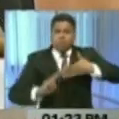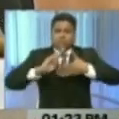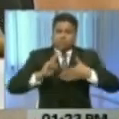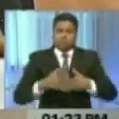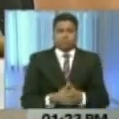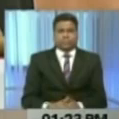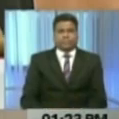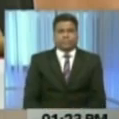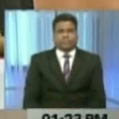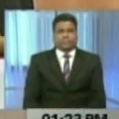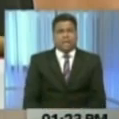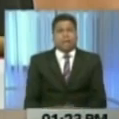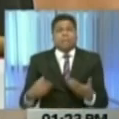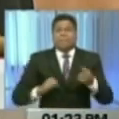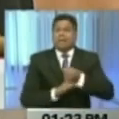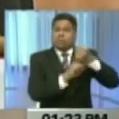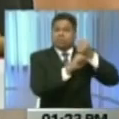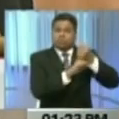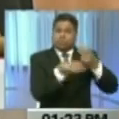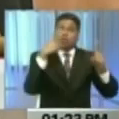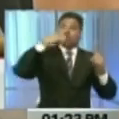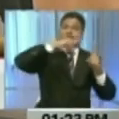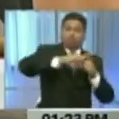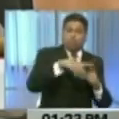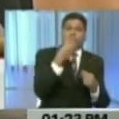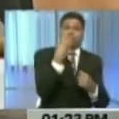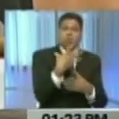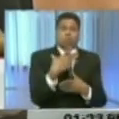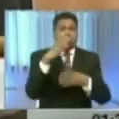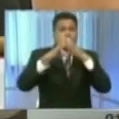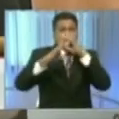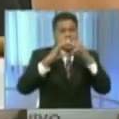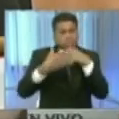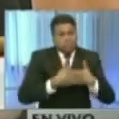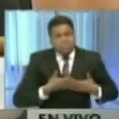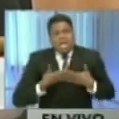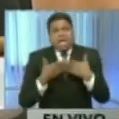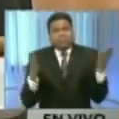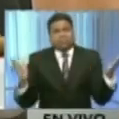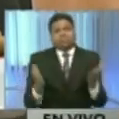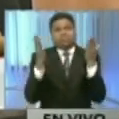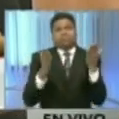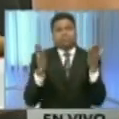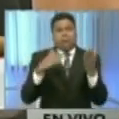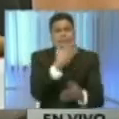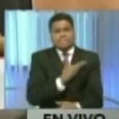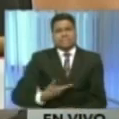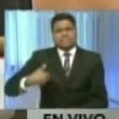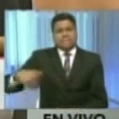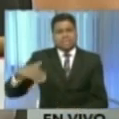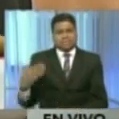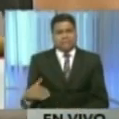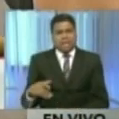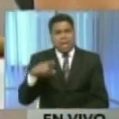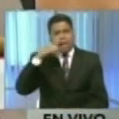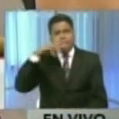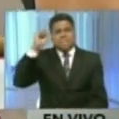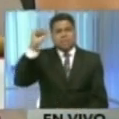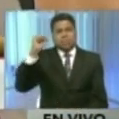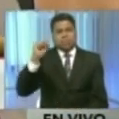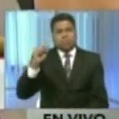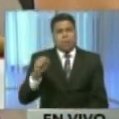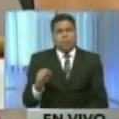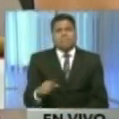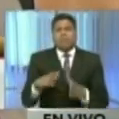esfuerzo al reconocimiento de este proceso de diálogo que ha incentivado el presidente Maduro y para que se respalde la gestión del